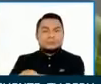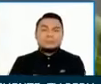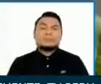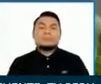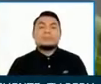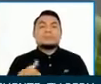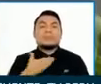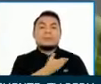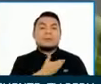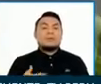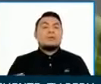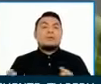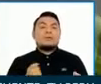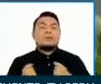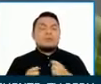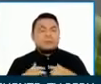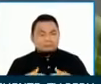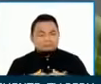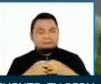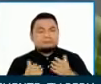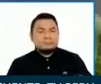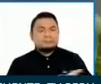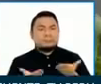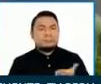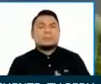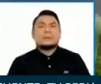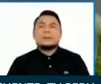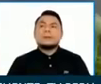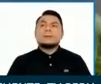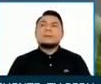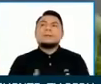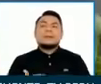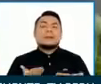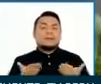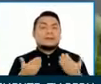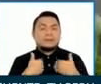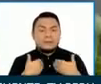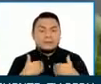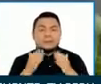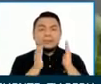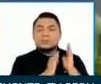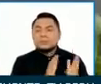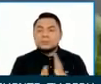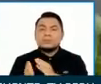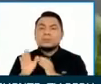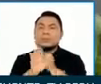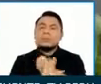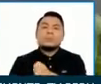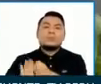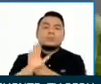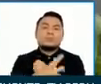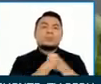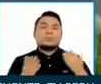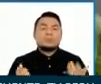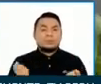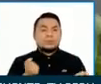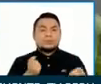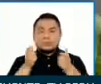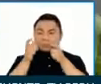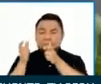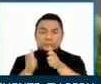El gobierno hace el mejor esfuerzo por tener las medidas que no solo